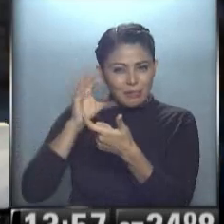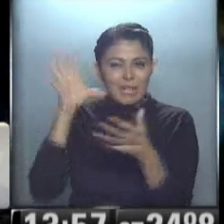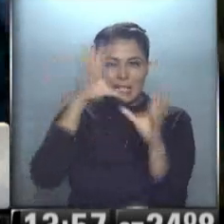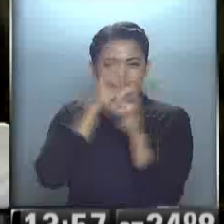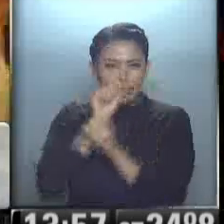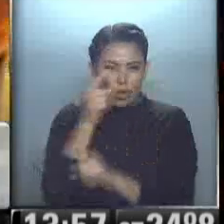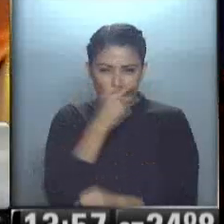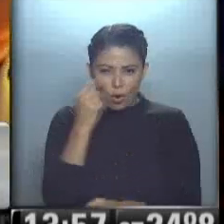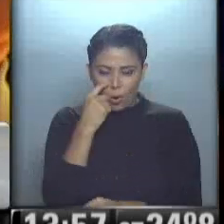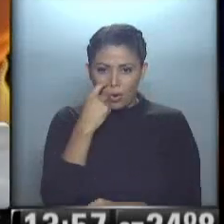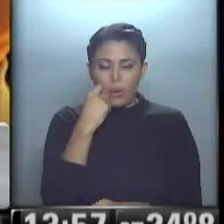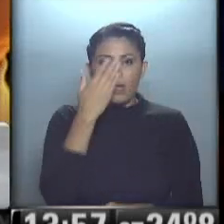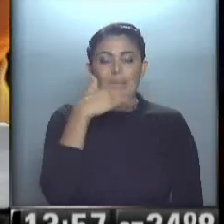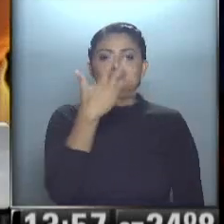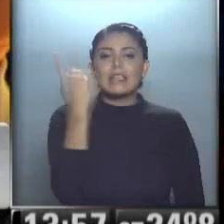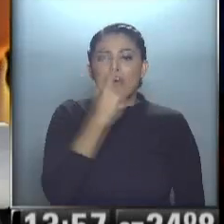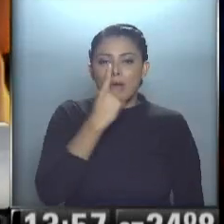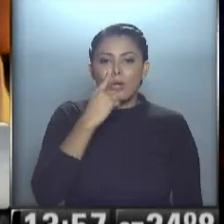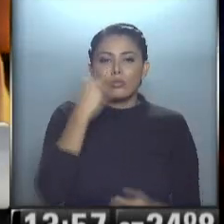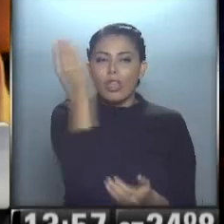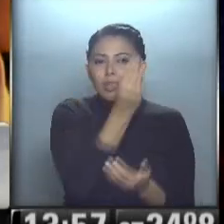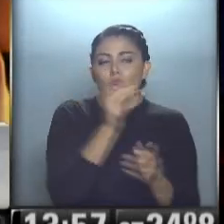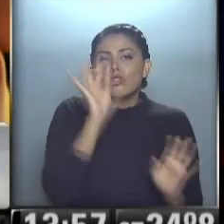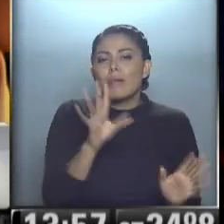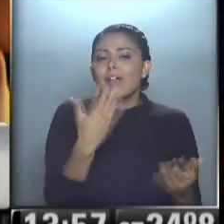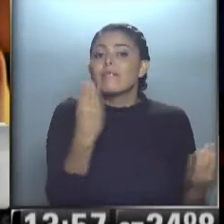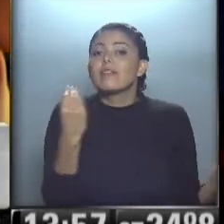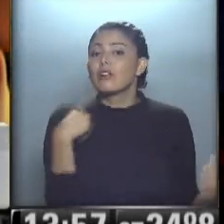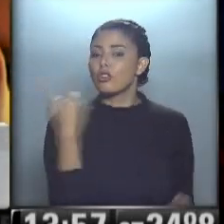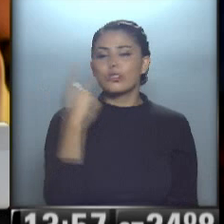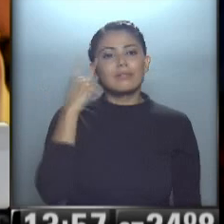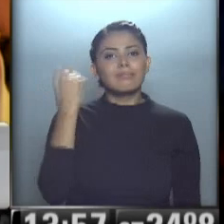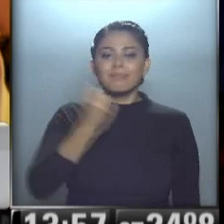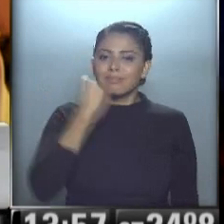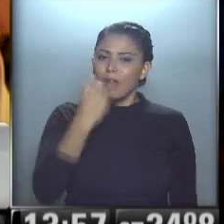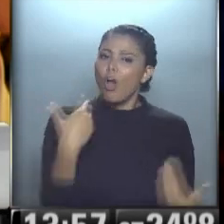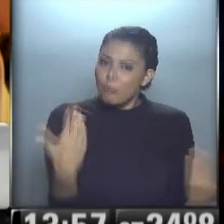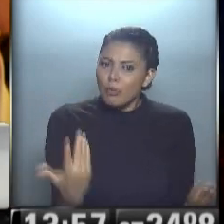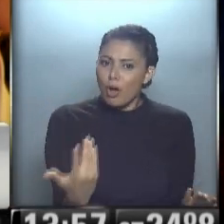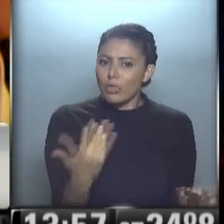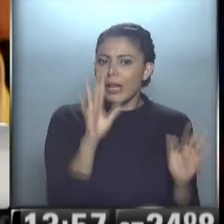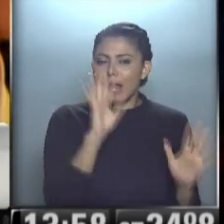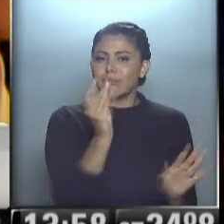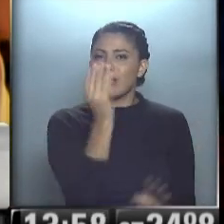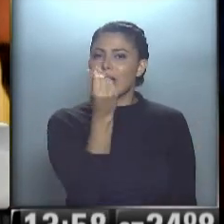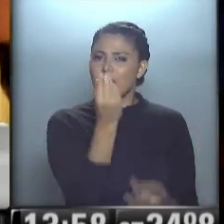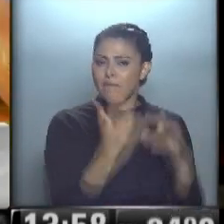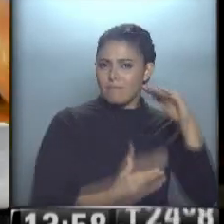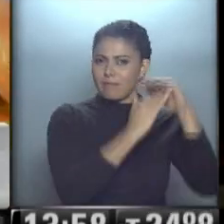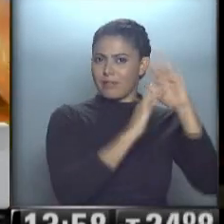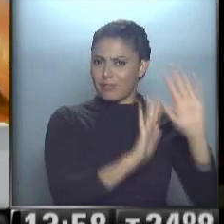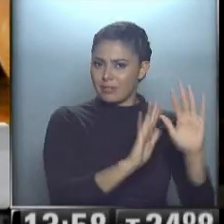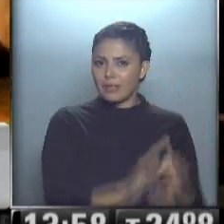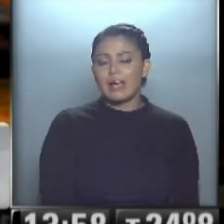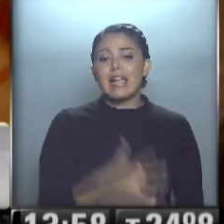en hacer 5 minutos de animación, simplemente para probarnos a nosotros mismos que podíamos hacerla de este nivel. En los